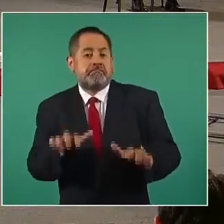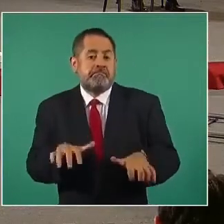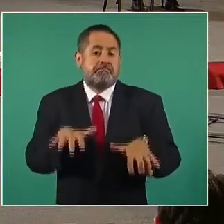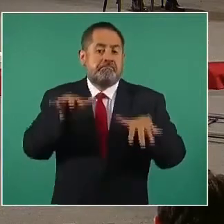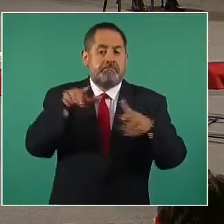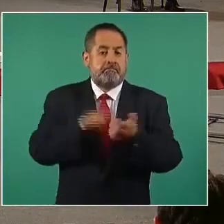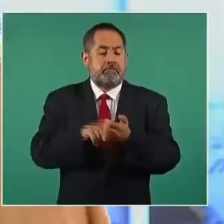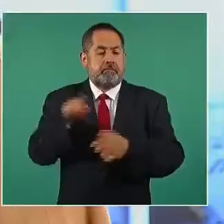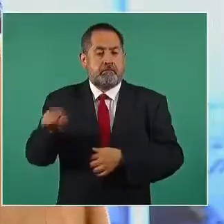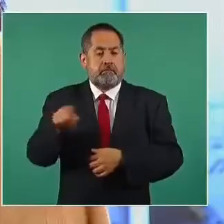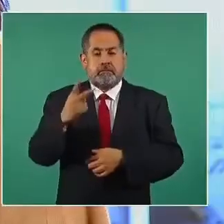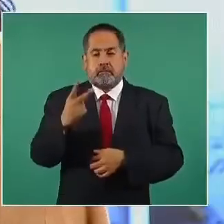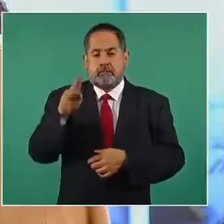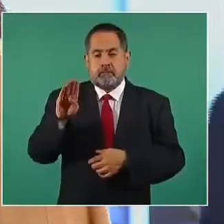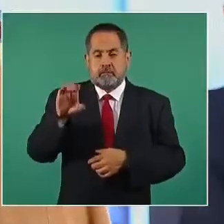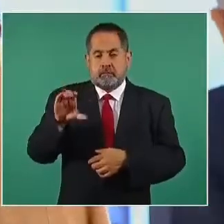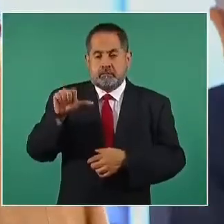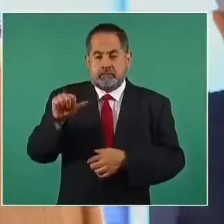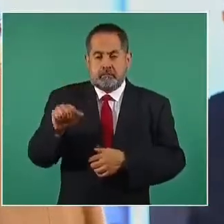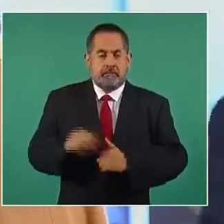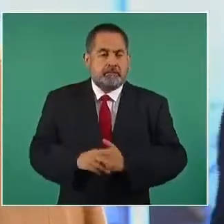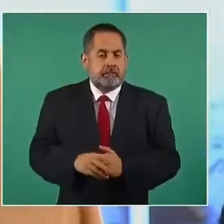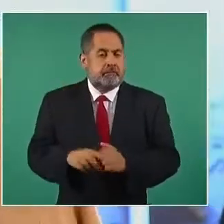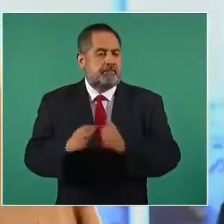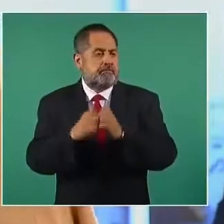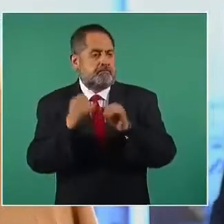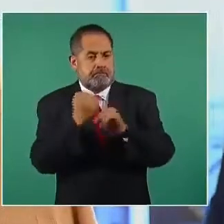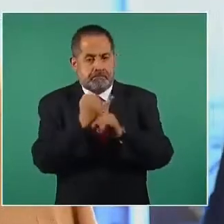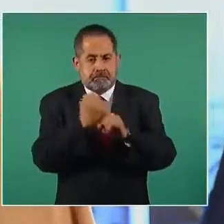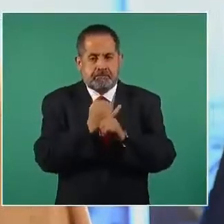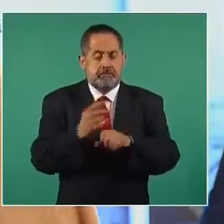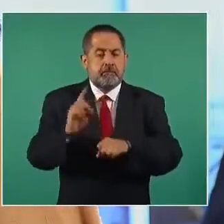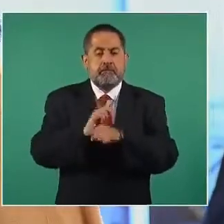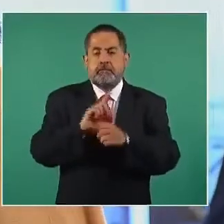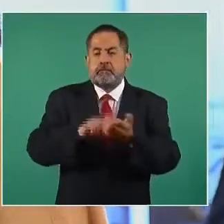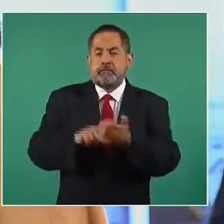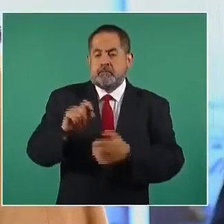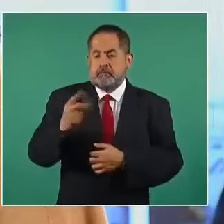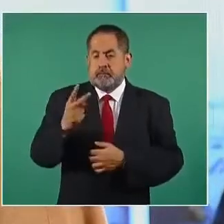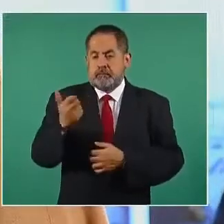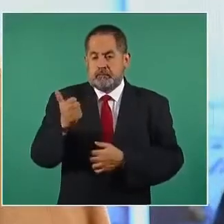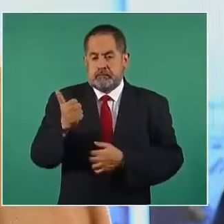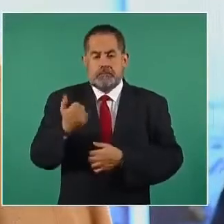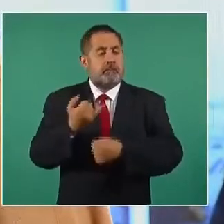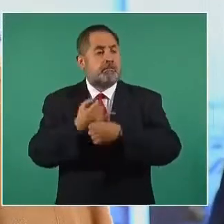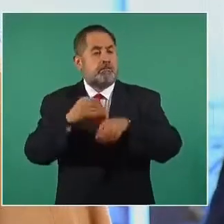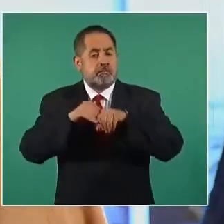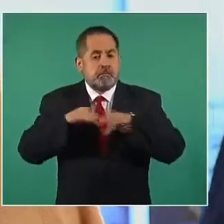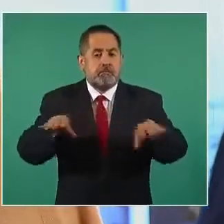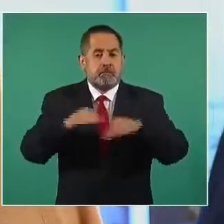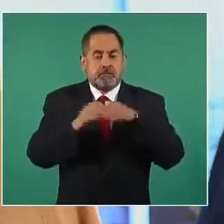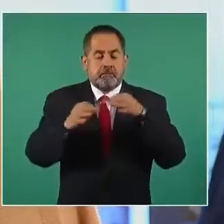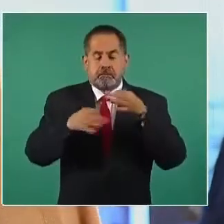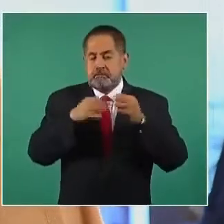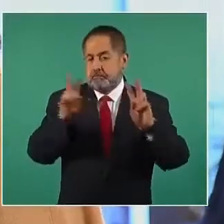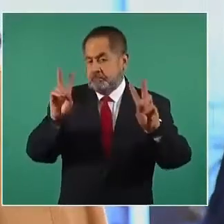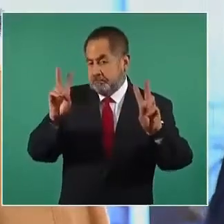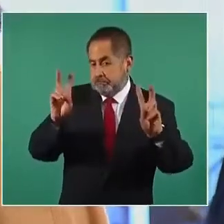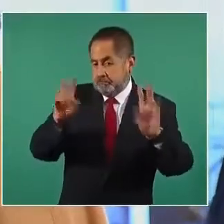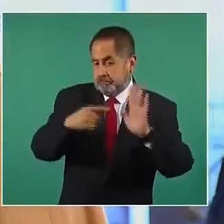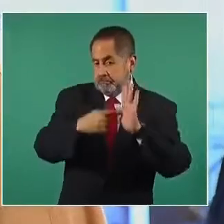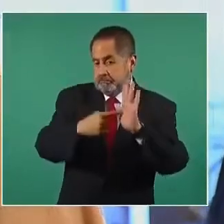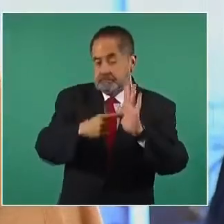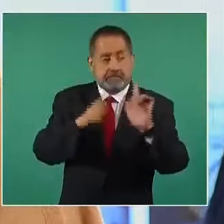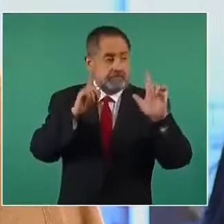Dos Bocas. A través de redes sociales, desde el 22 de agosto, comenzaron a difundirse supuestas imágenes de